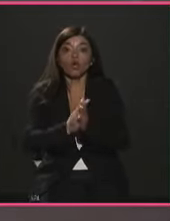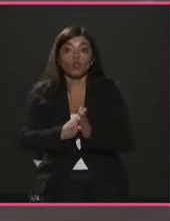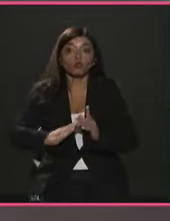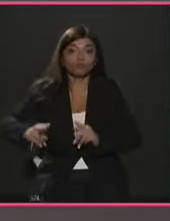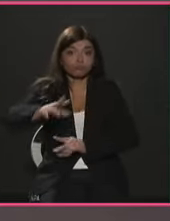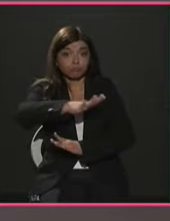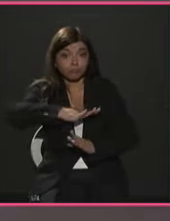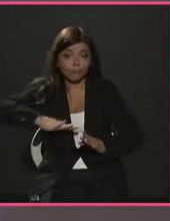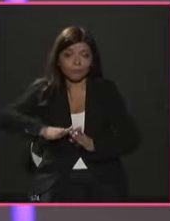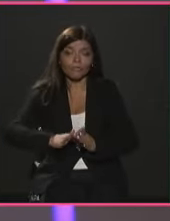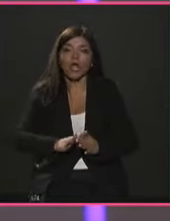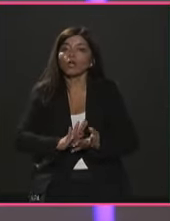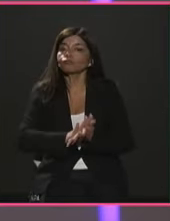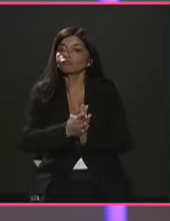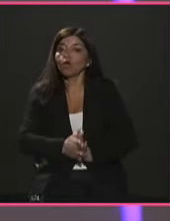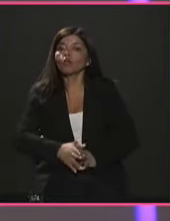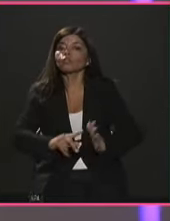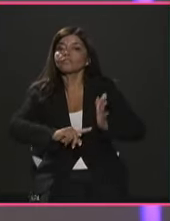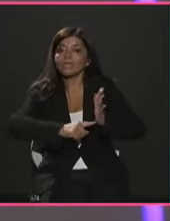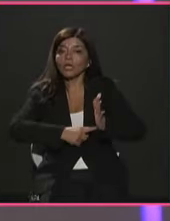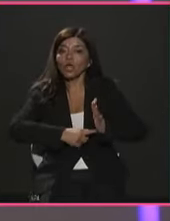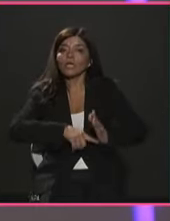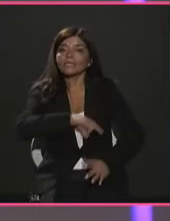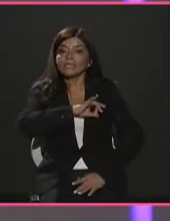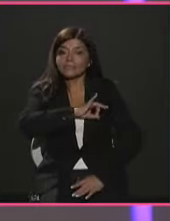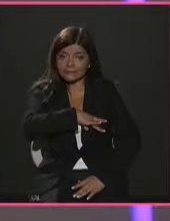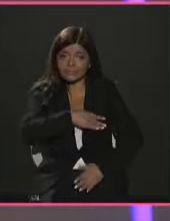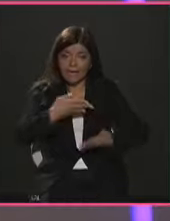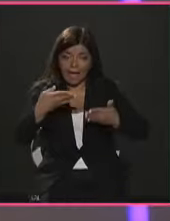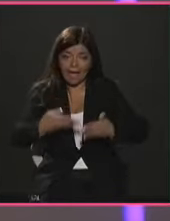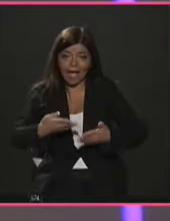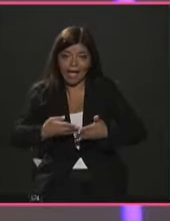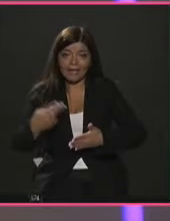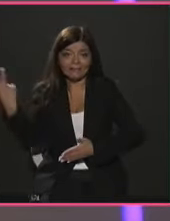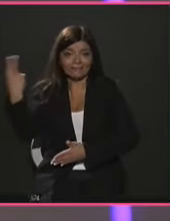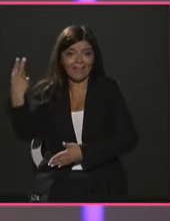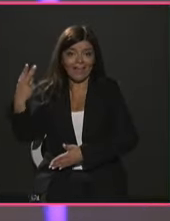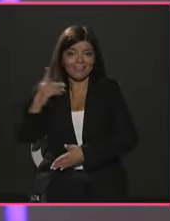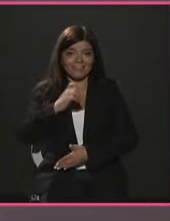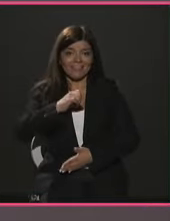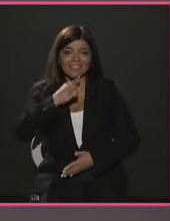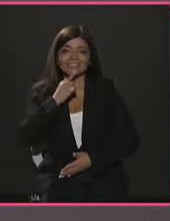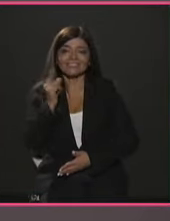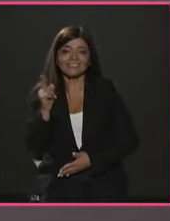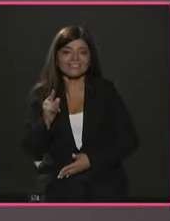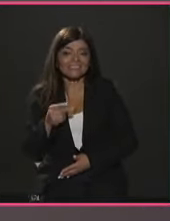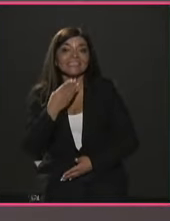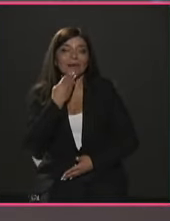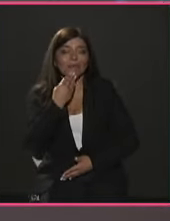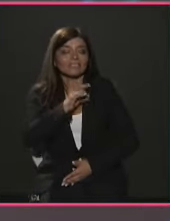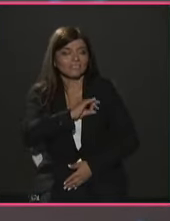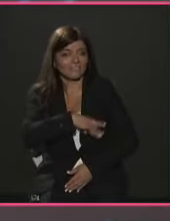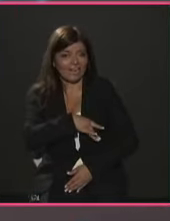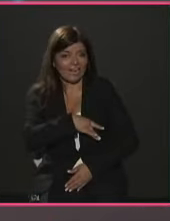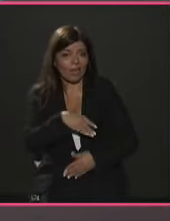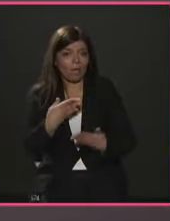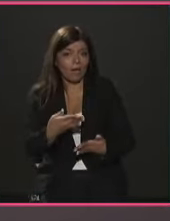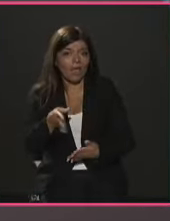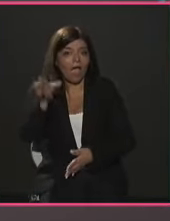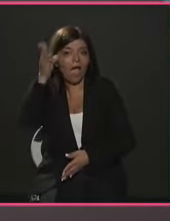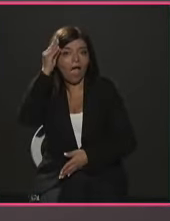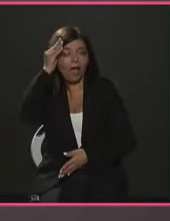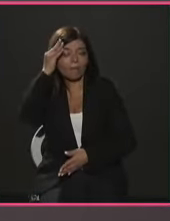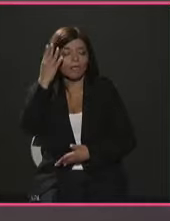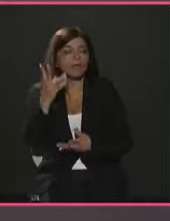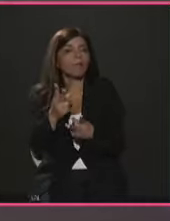es chileno tecnología aplicada en Chile talento artístico también chileno para que aprendamos